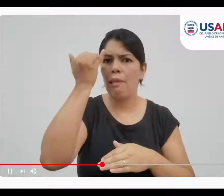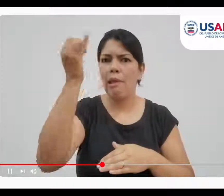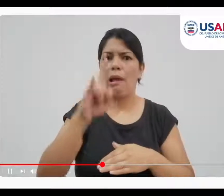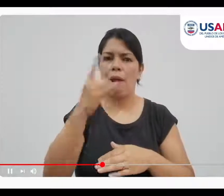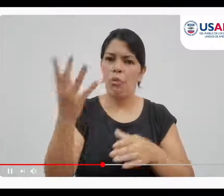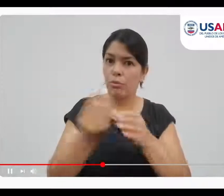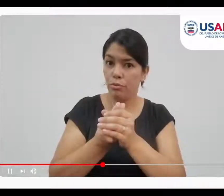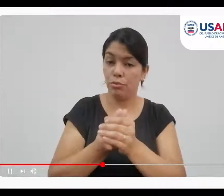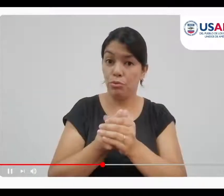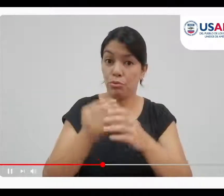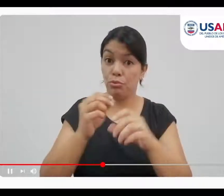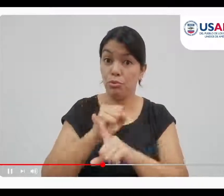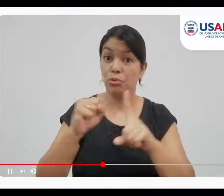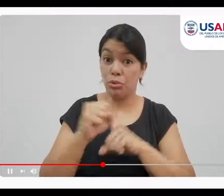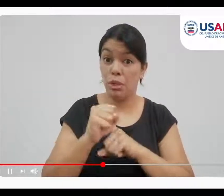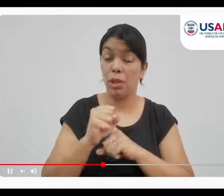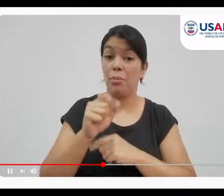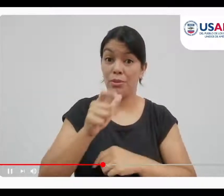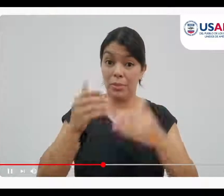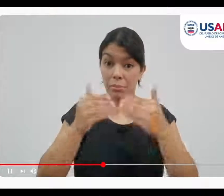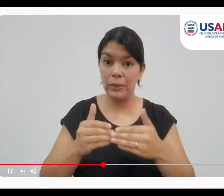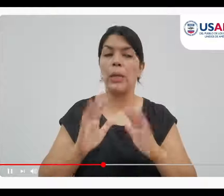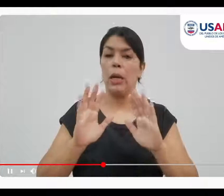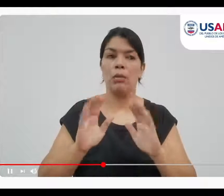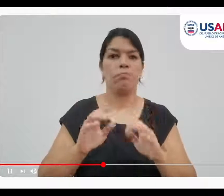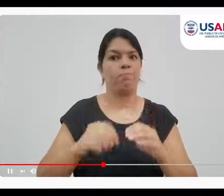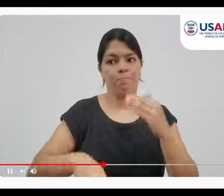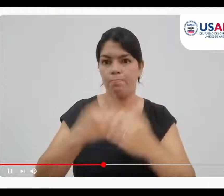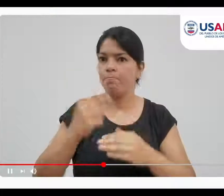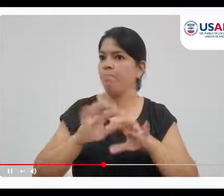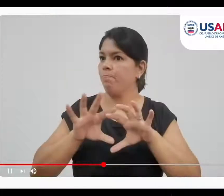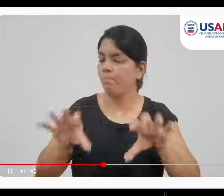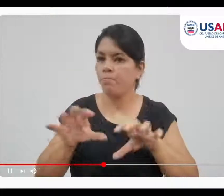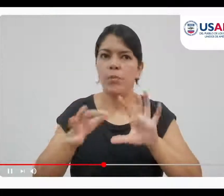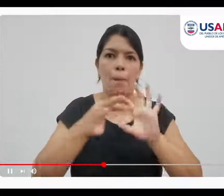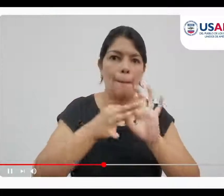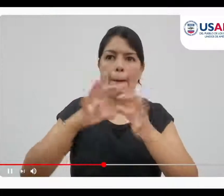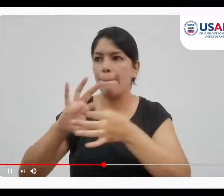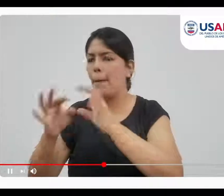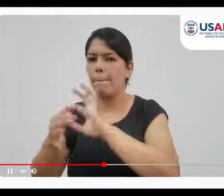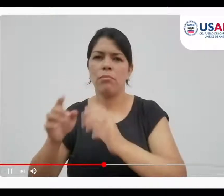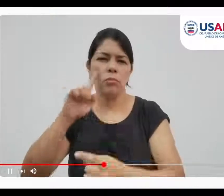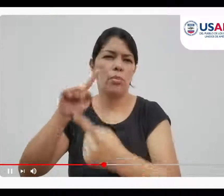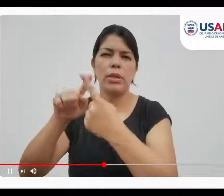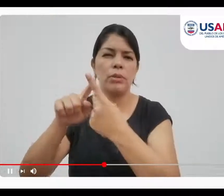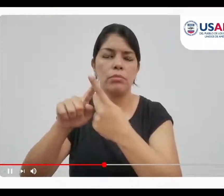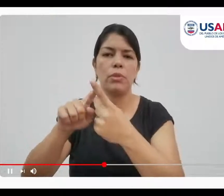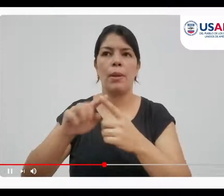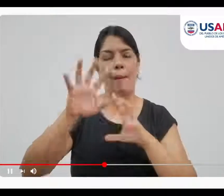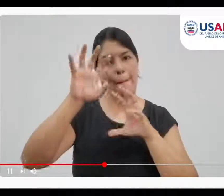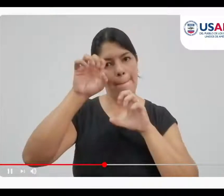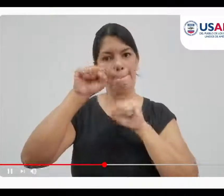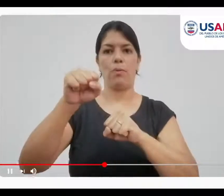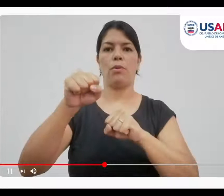para las personas con discapacidad, éstas deban sumar acciones y articularse para el alcance de un mismo objetivo, el cual es el empoderamiento,